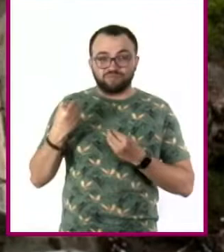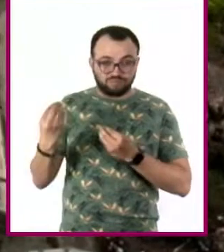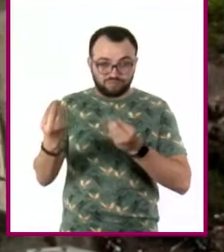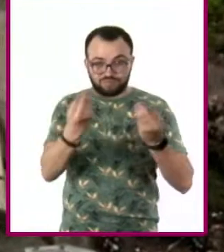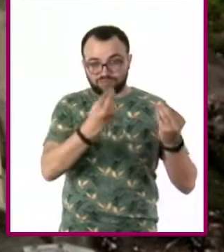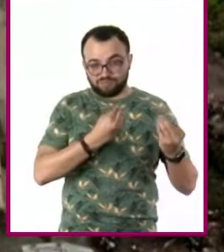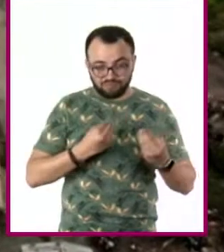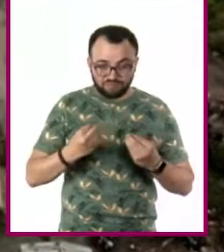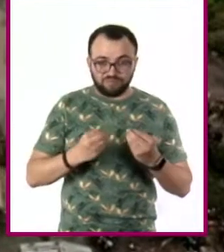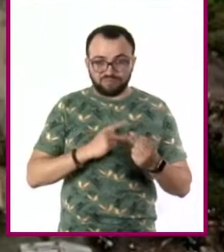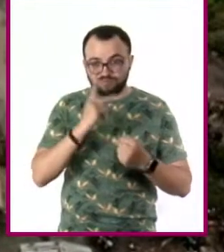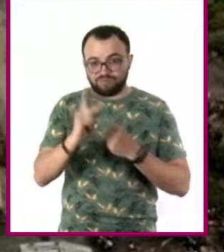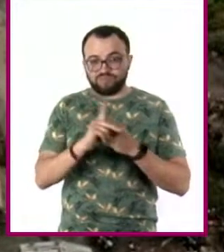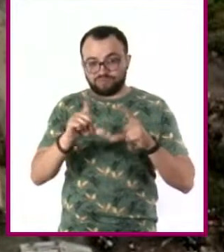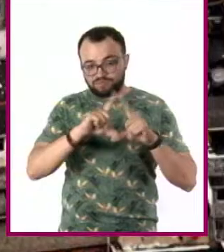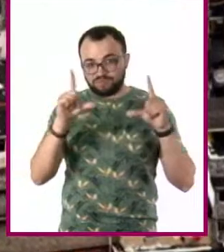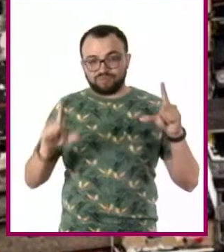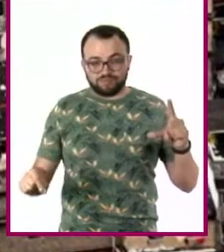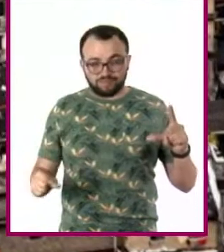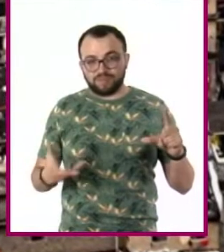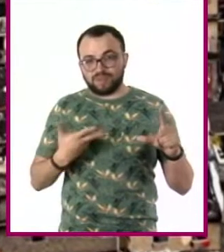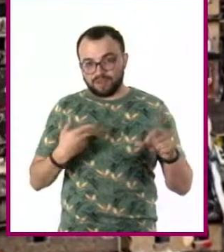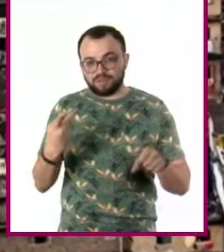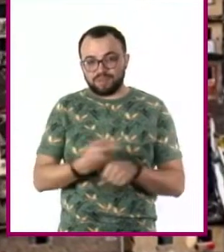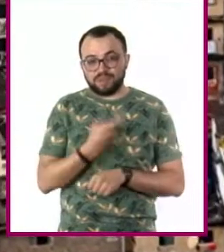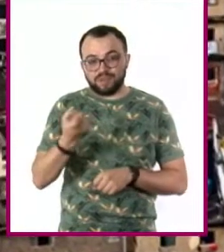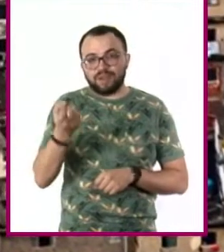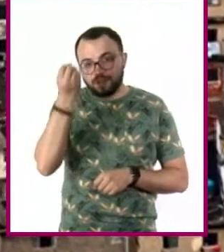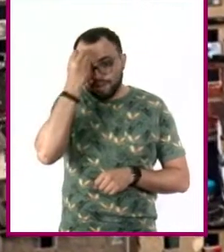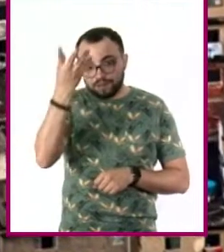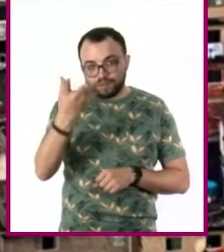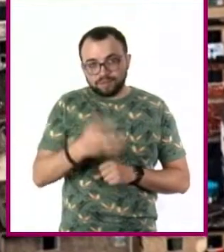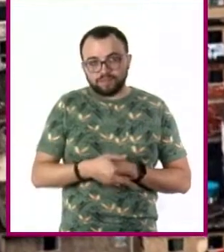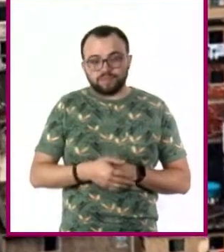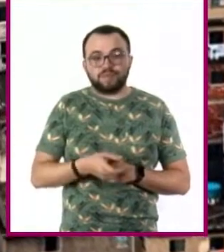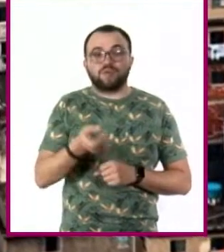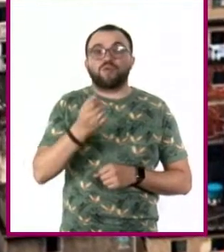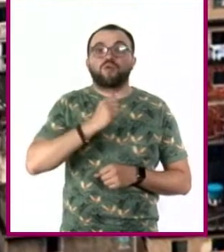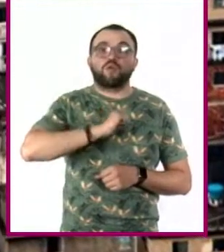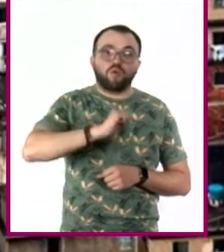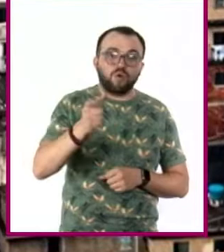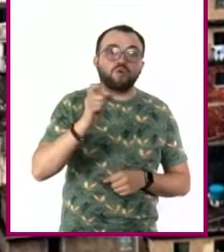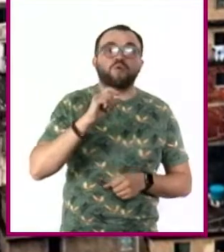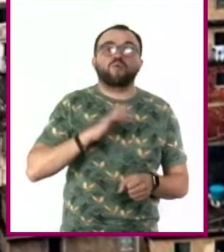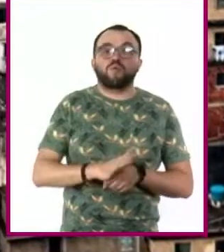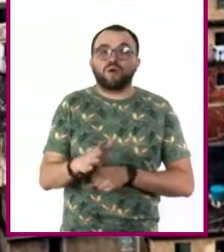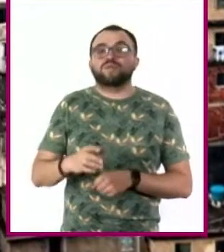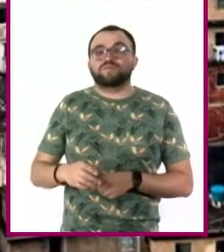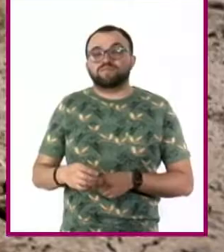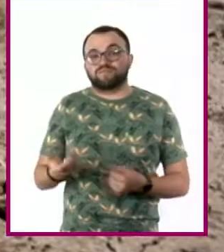nuestro país y se nos olvida. Tenemos, por otra parte, violencia